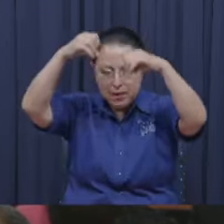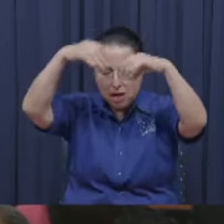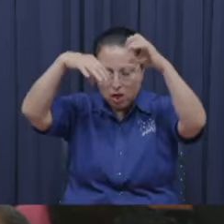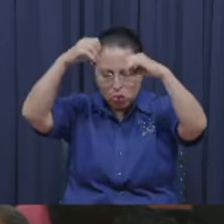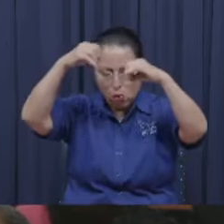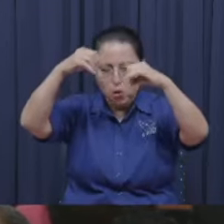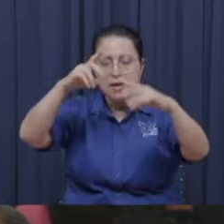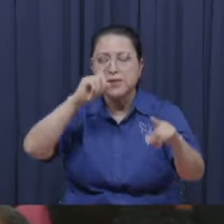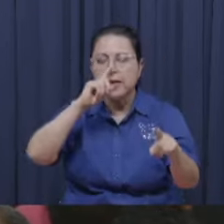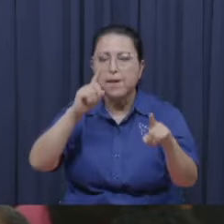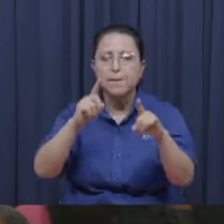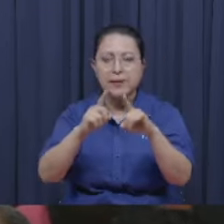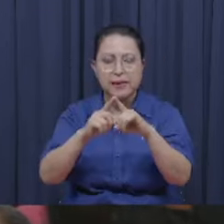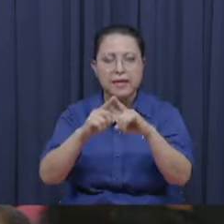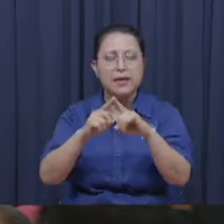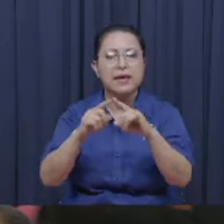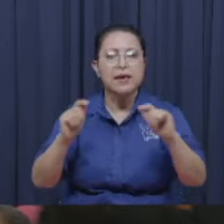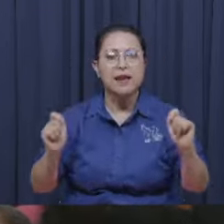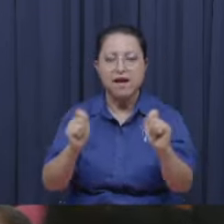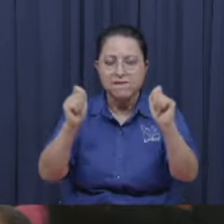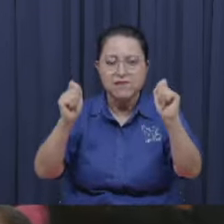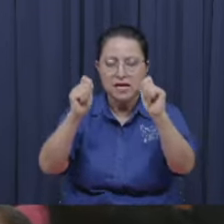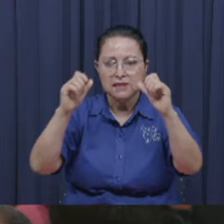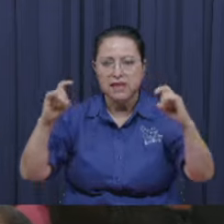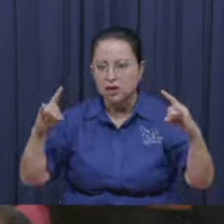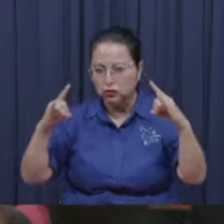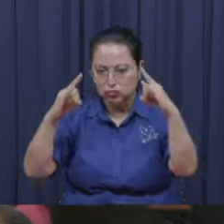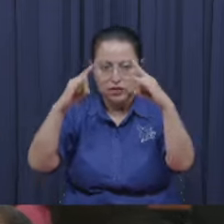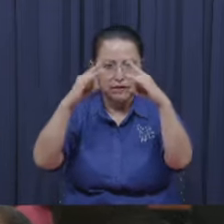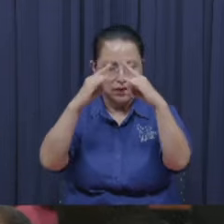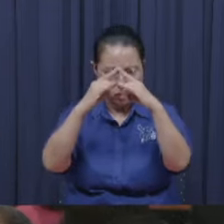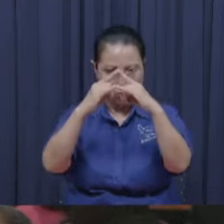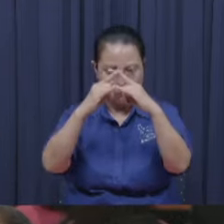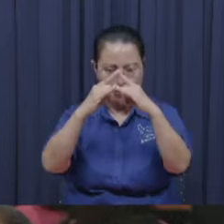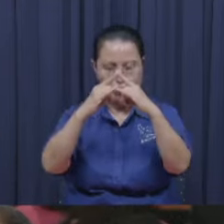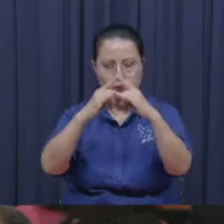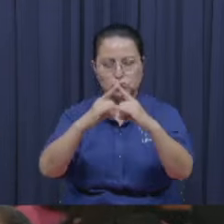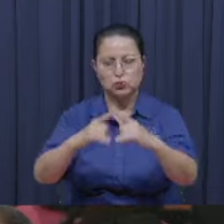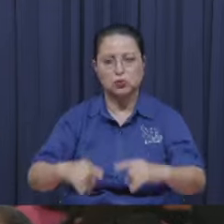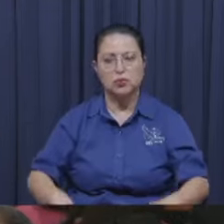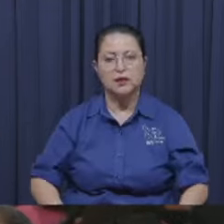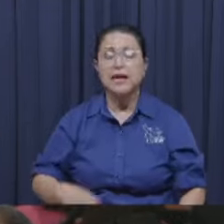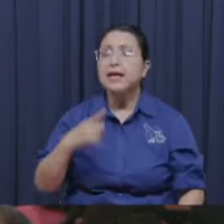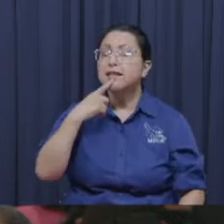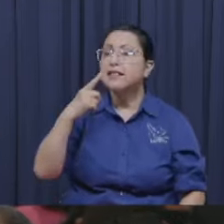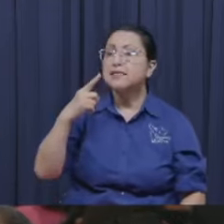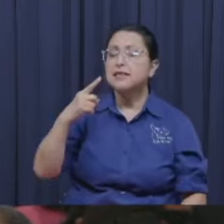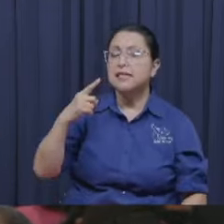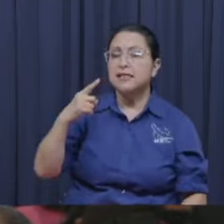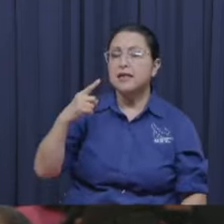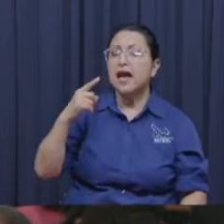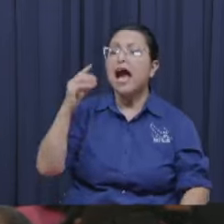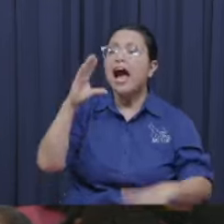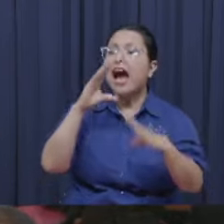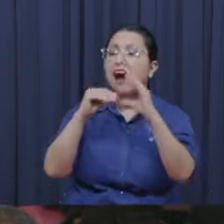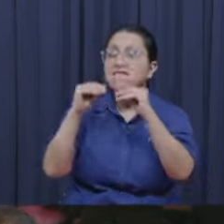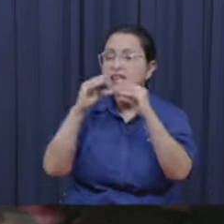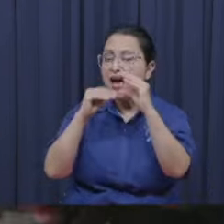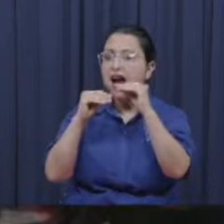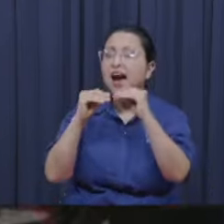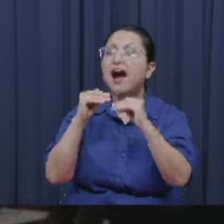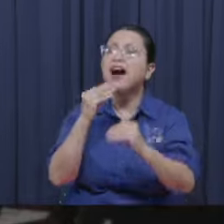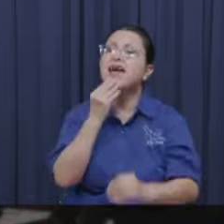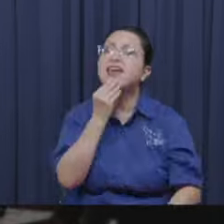fiesta de los tabernáculos, porque dice el que esté en la azotea. Y eso le está hablando Israel. Entonces